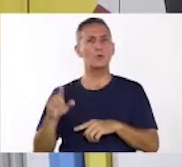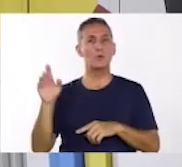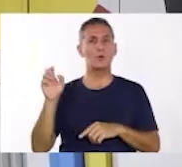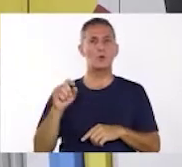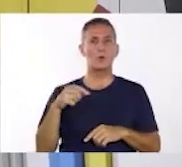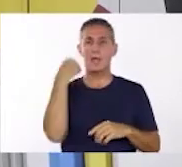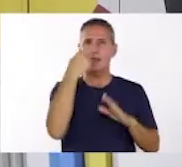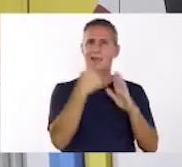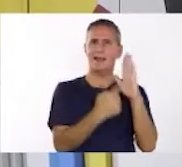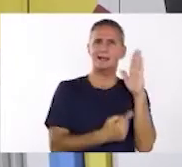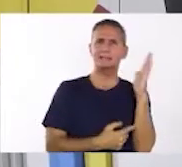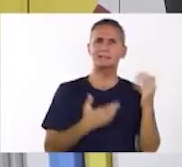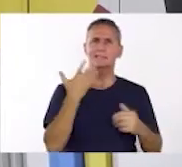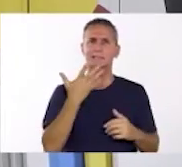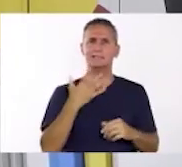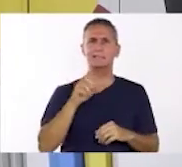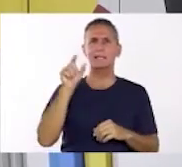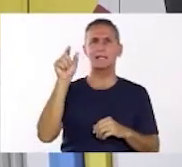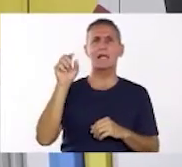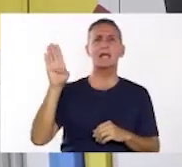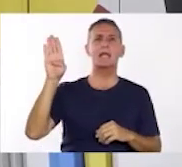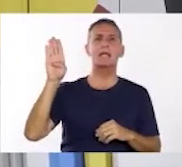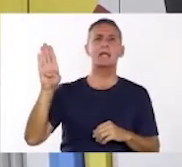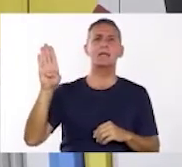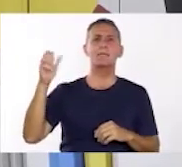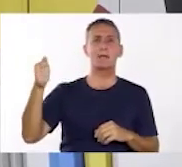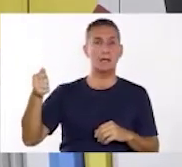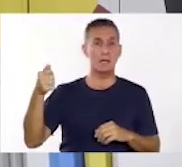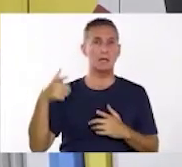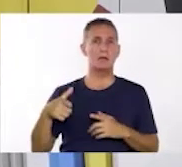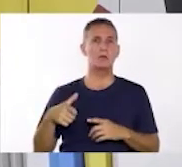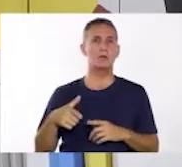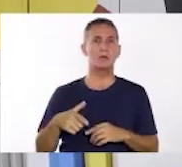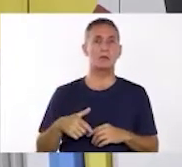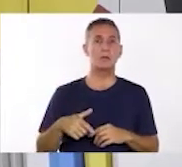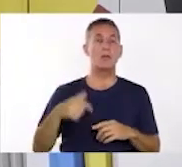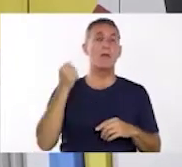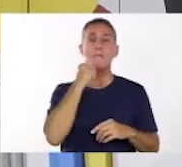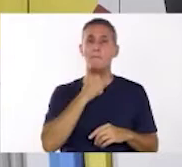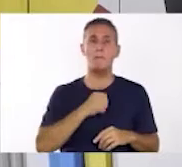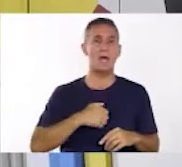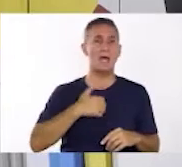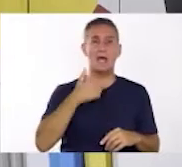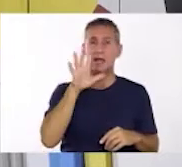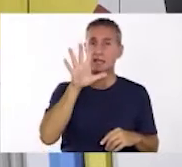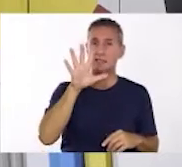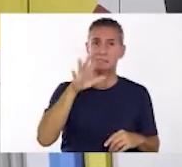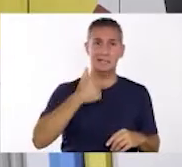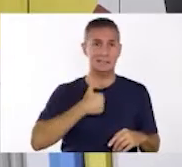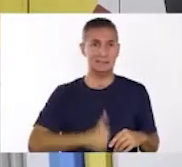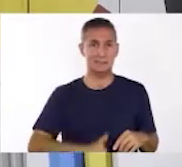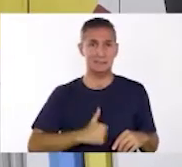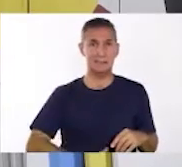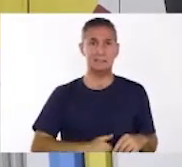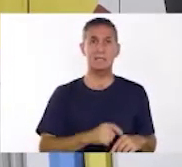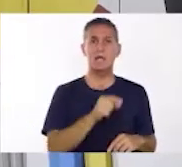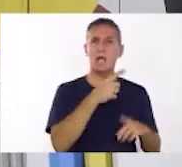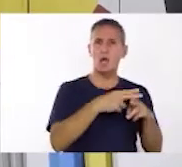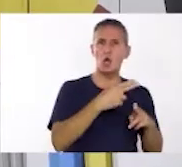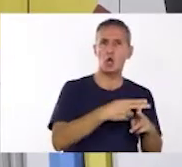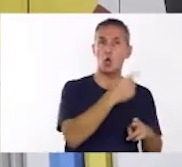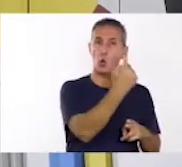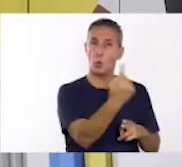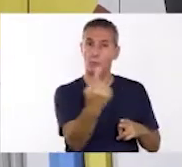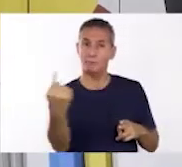Bernarda, la característica de Bernarda, las de las 5 hijas, el nombre de cada una de ellas que